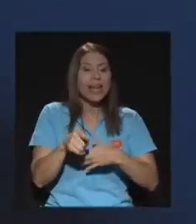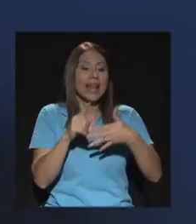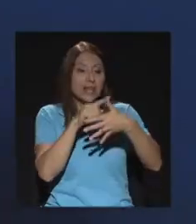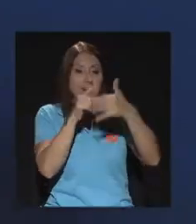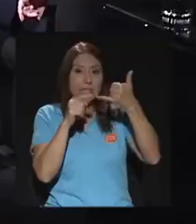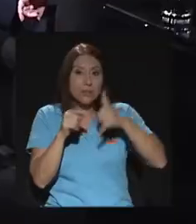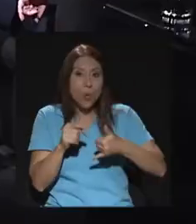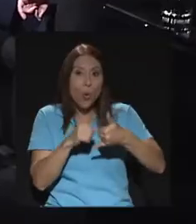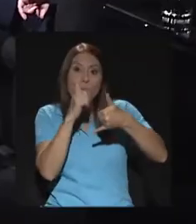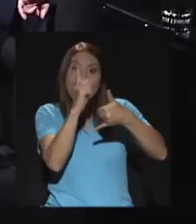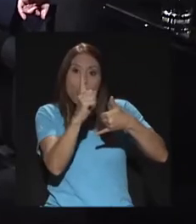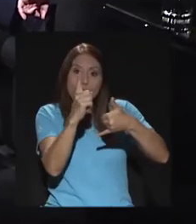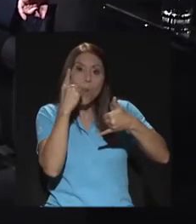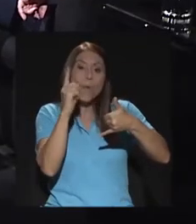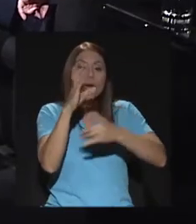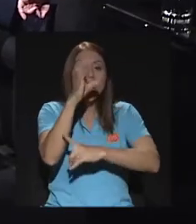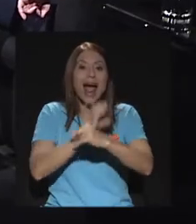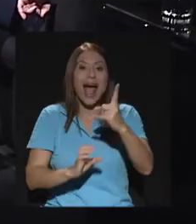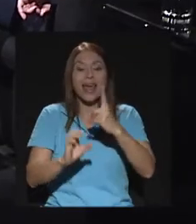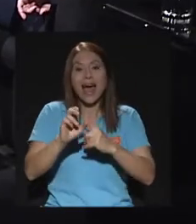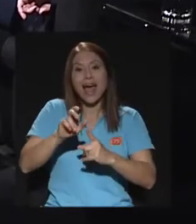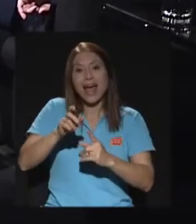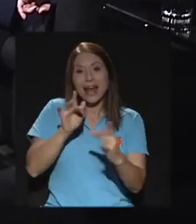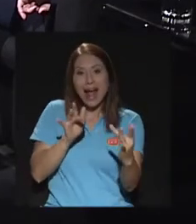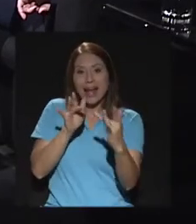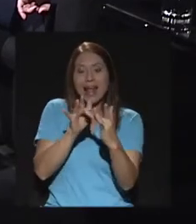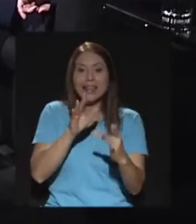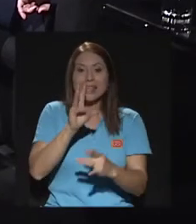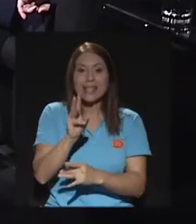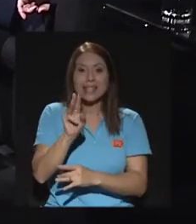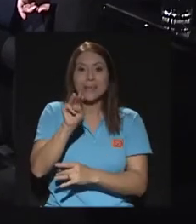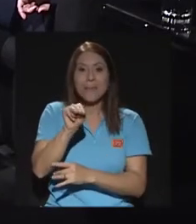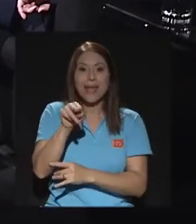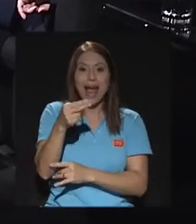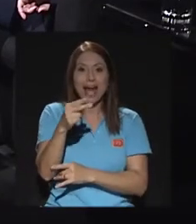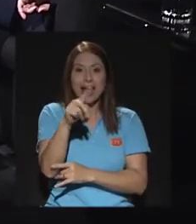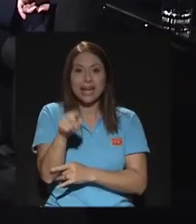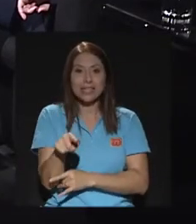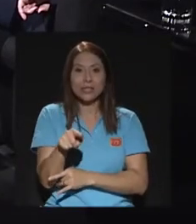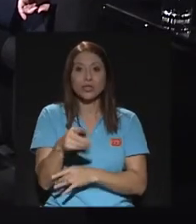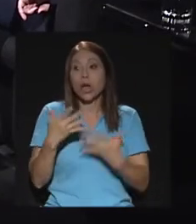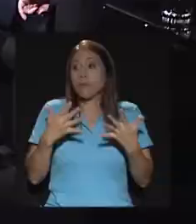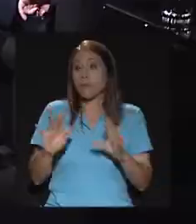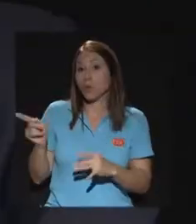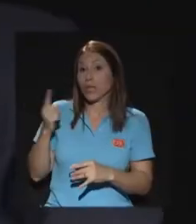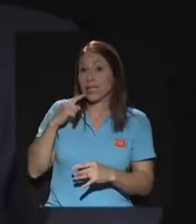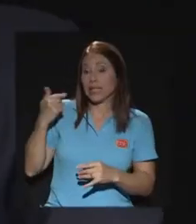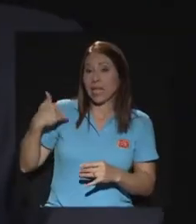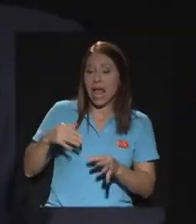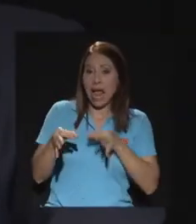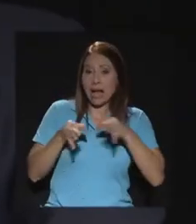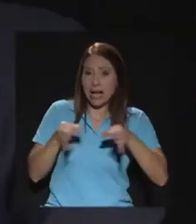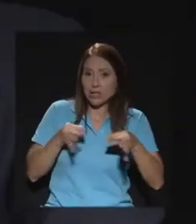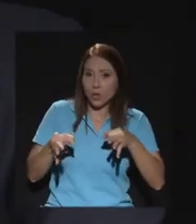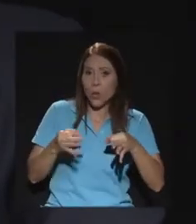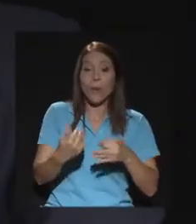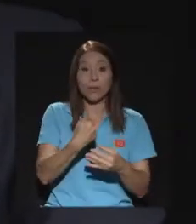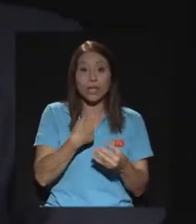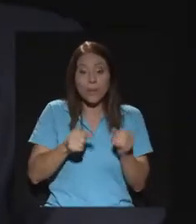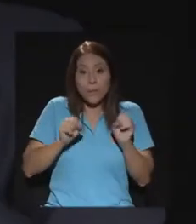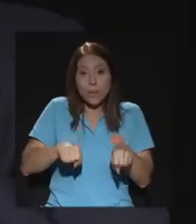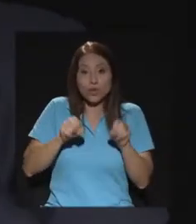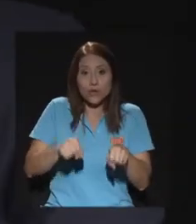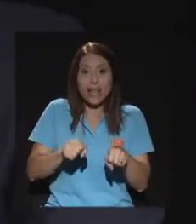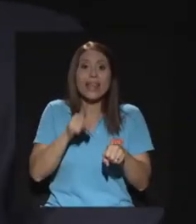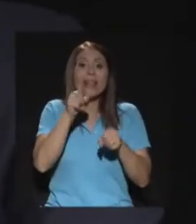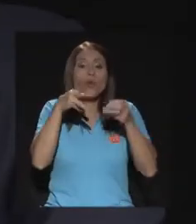6 MHz. Ok, según lo que nos comenta don Antonio, la aclaración que hace, vamos a tener la posibilidad de tener un medio de comunicación o un